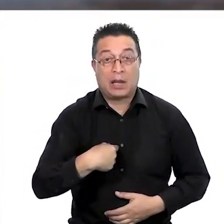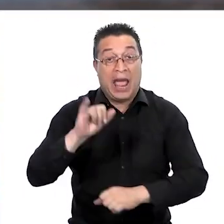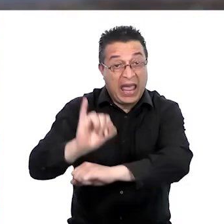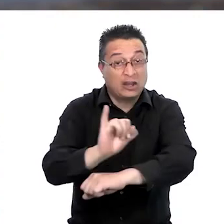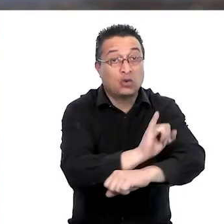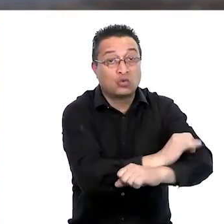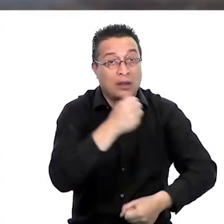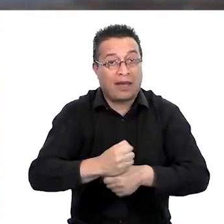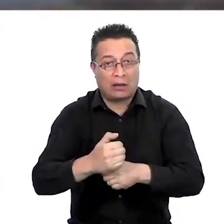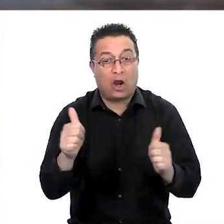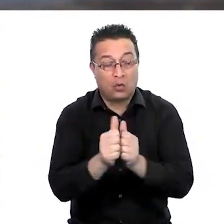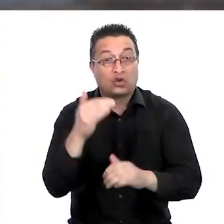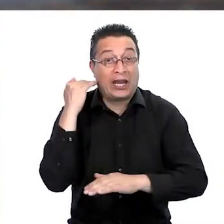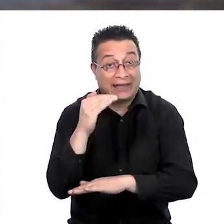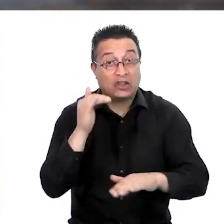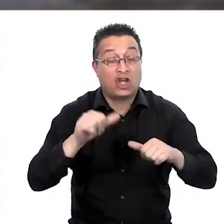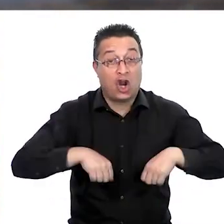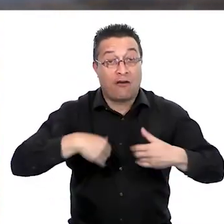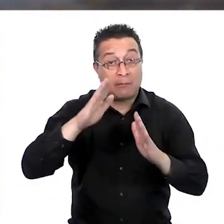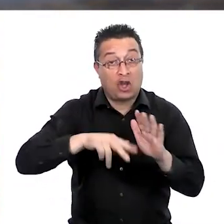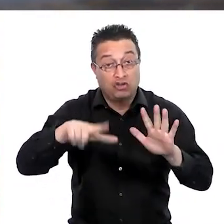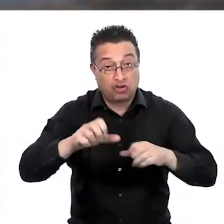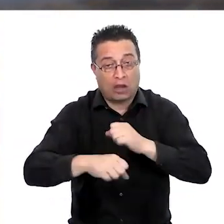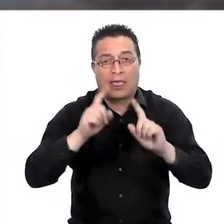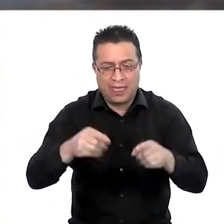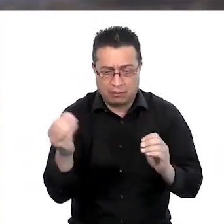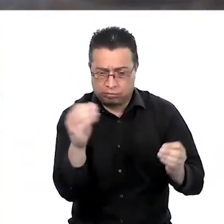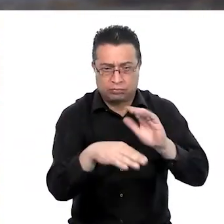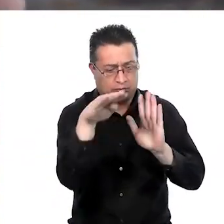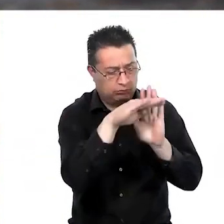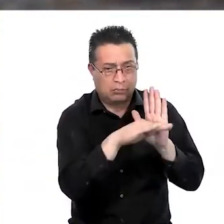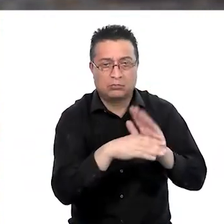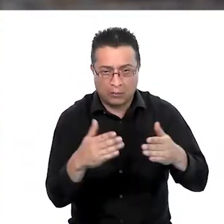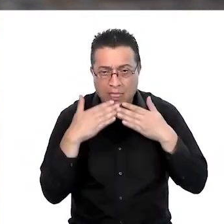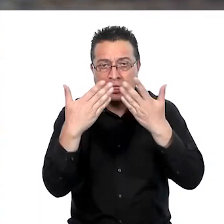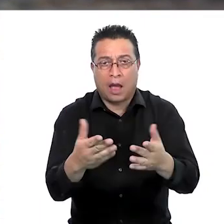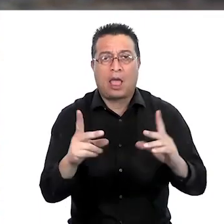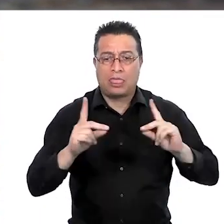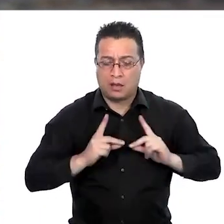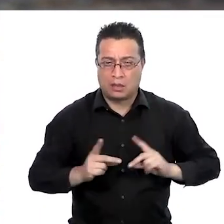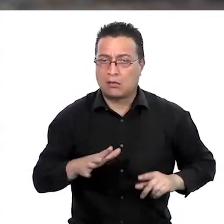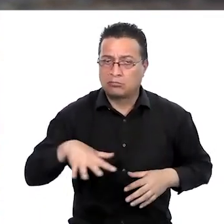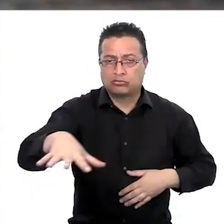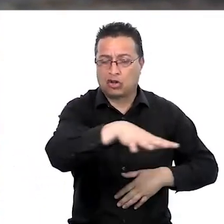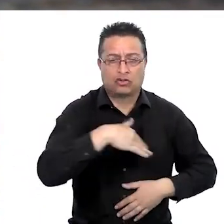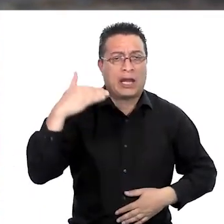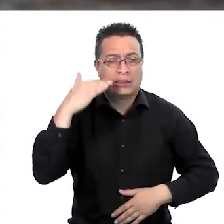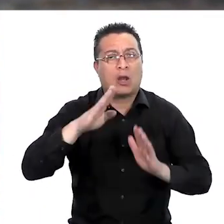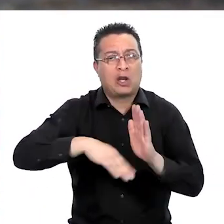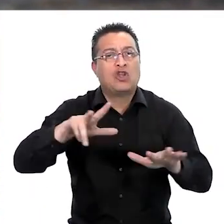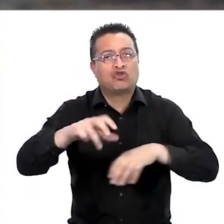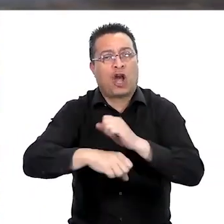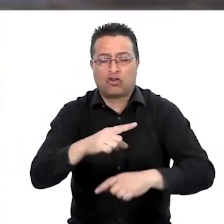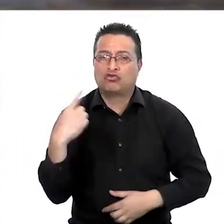Las instituciones que trabajamos con niñas y adolescentes debemos diseñar protocolos claros para ofrecer un trato digno a todas las niñas